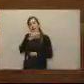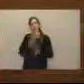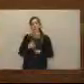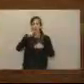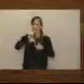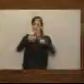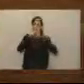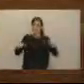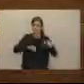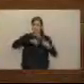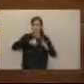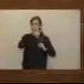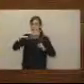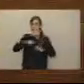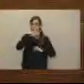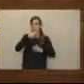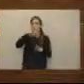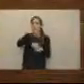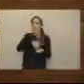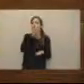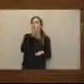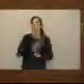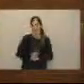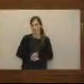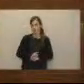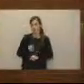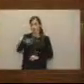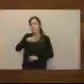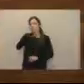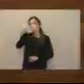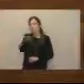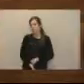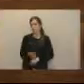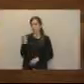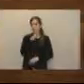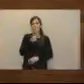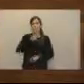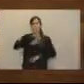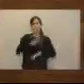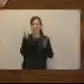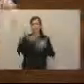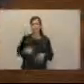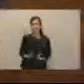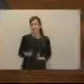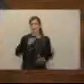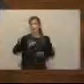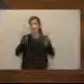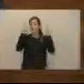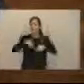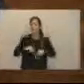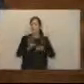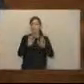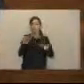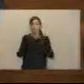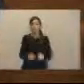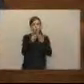a las que no les pagan, debería de caérseles la cara de vergüenza. Que son incapaces. Incapaces. En cualquier caso, lo de